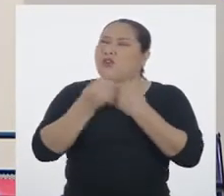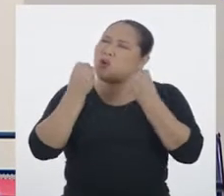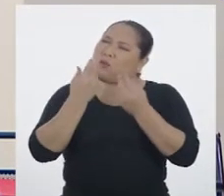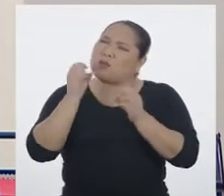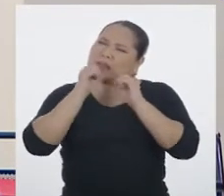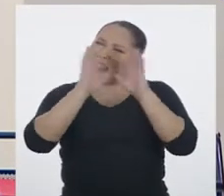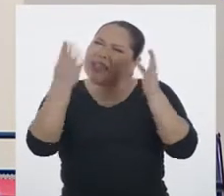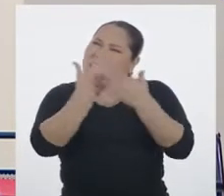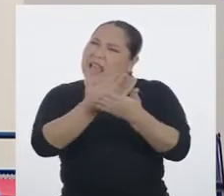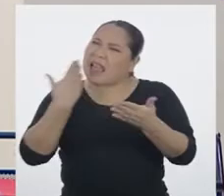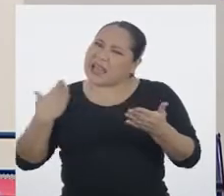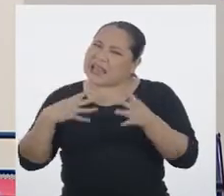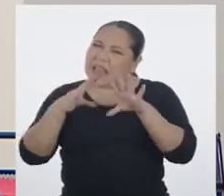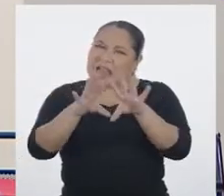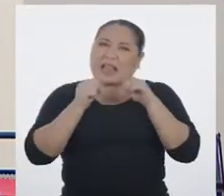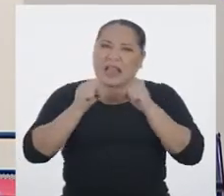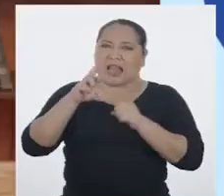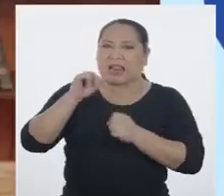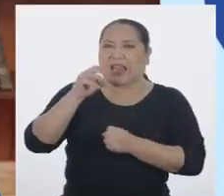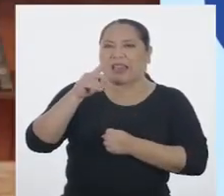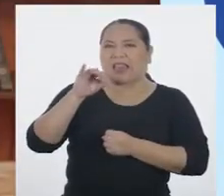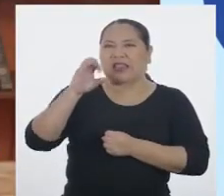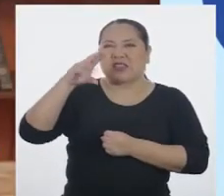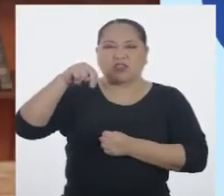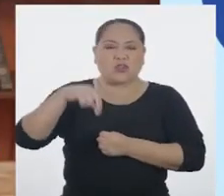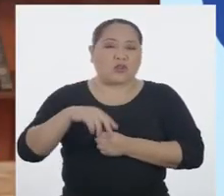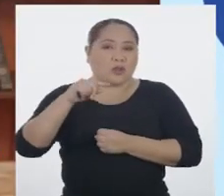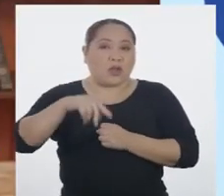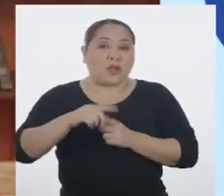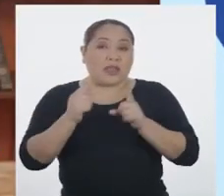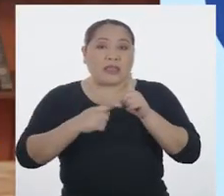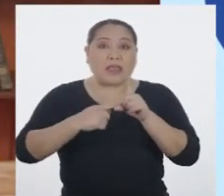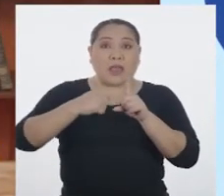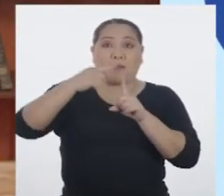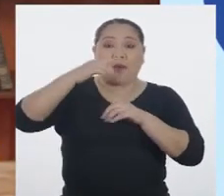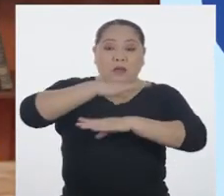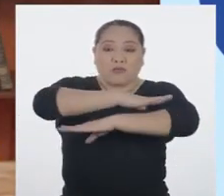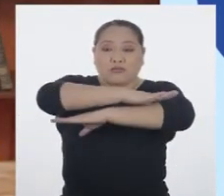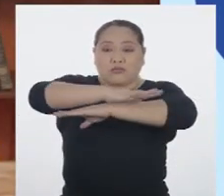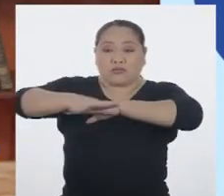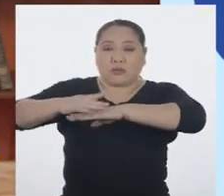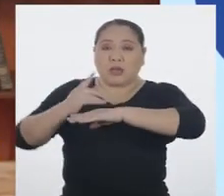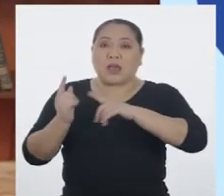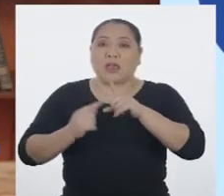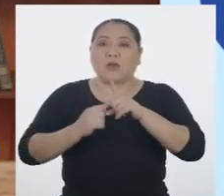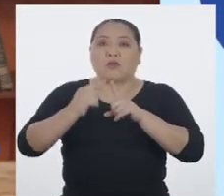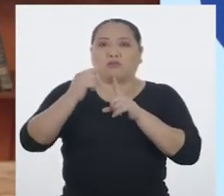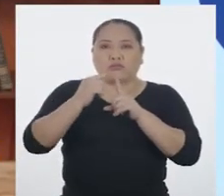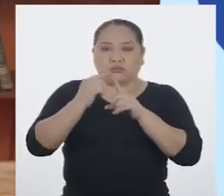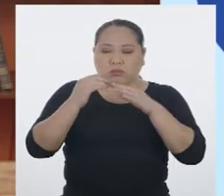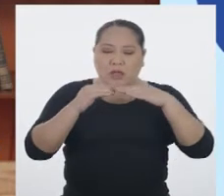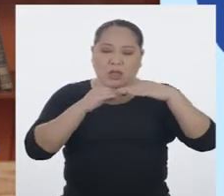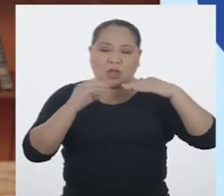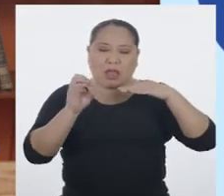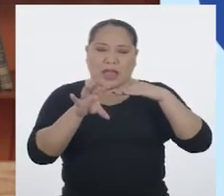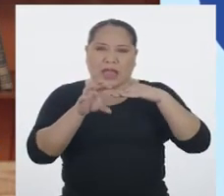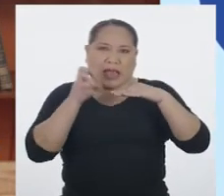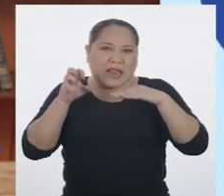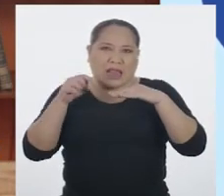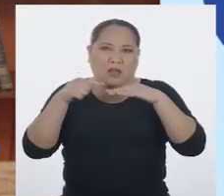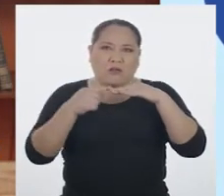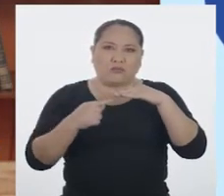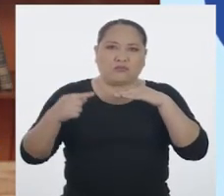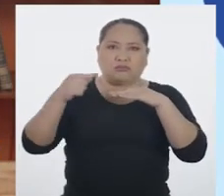día antes de la helada de radiación? La temperatura en la superficie se mantiene por encima del punto de